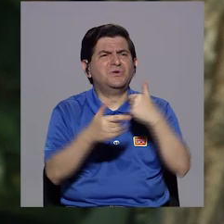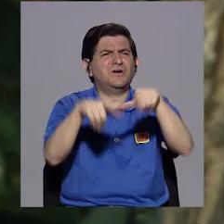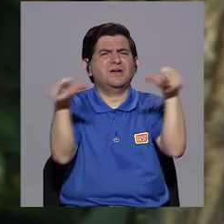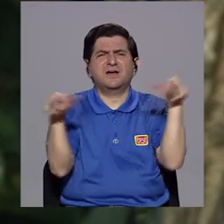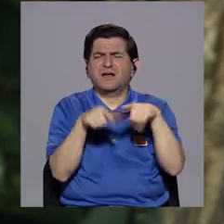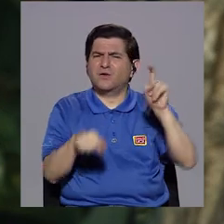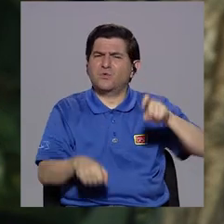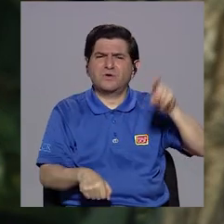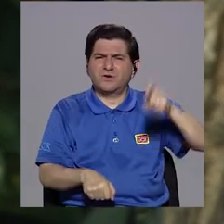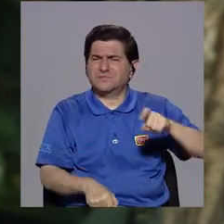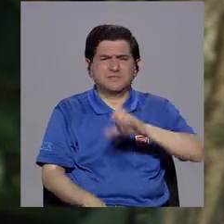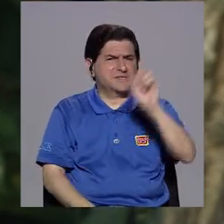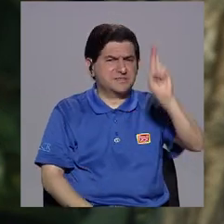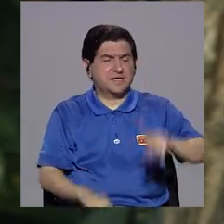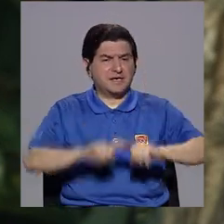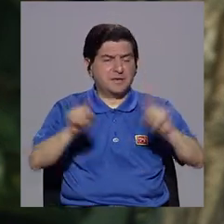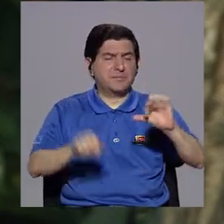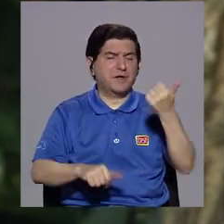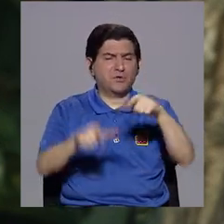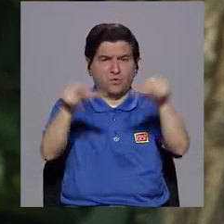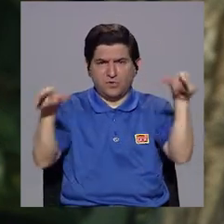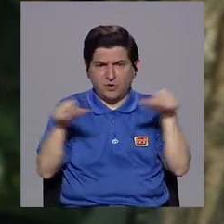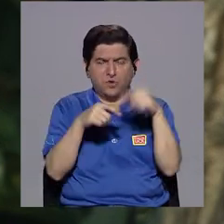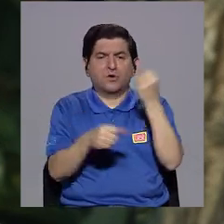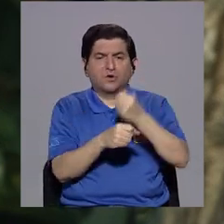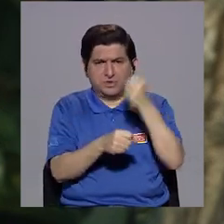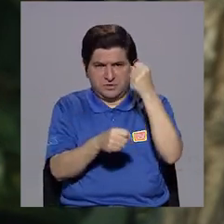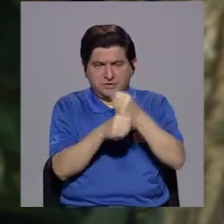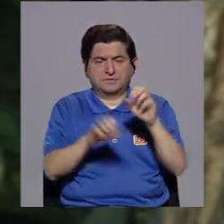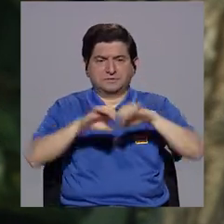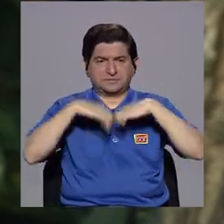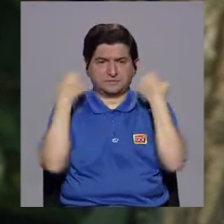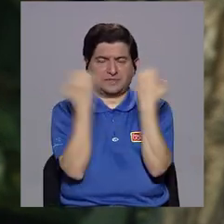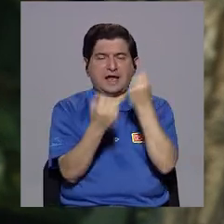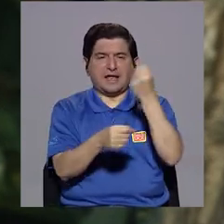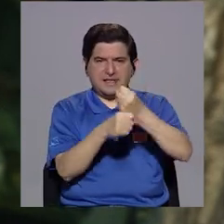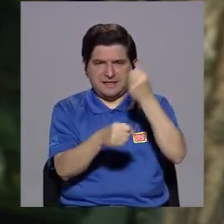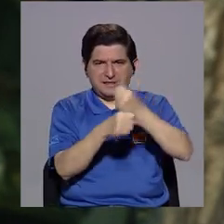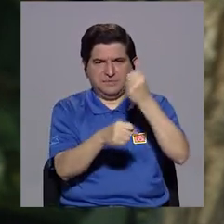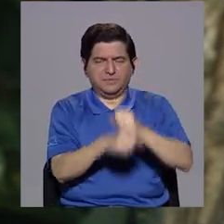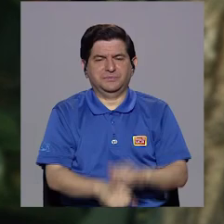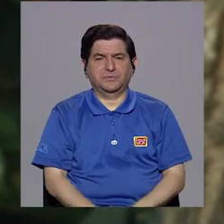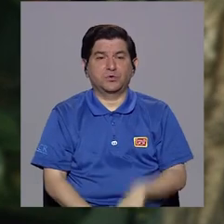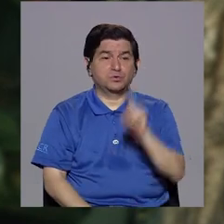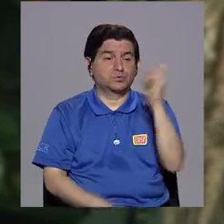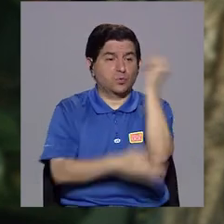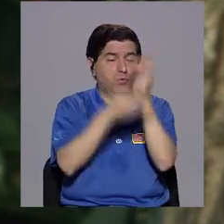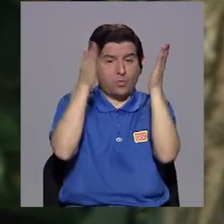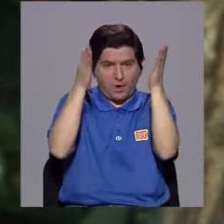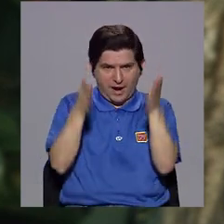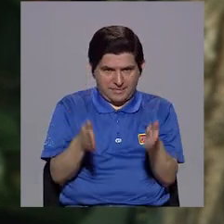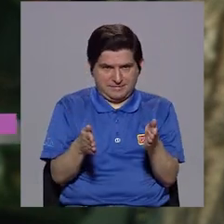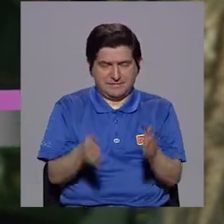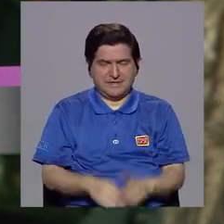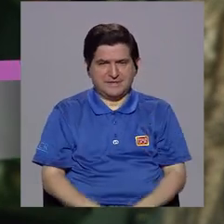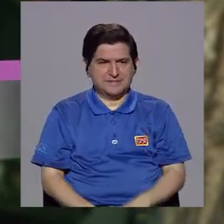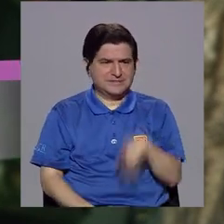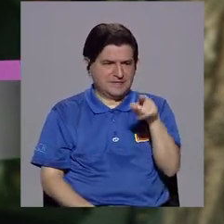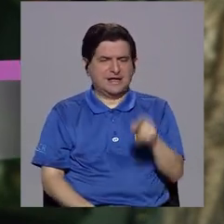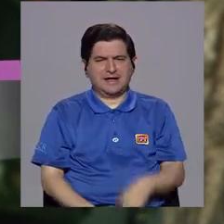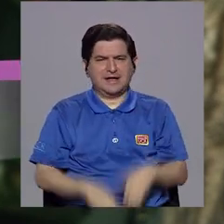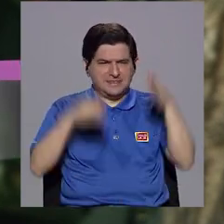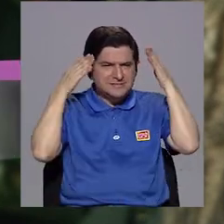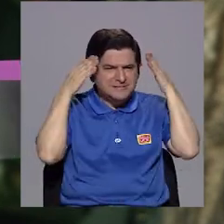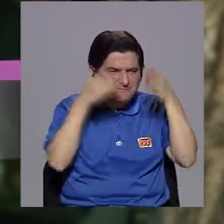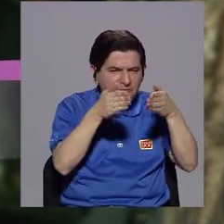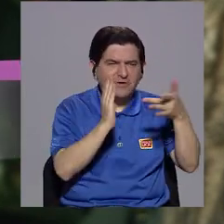algunos lugares, no necesariamente Costa Rica, pero en algunos lugares de hecho se trabaja mucho con equipos de trabajo, donde hay un artista plástico que es el